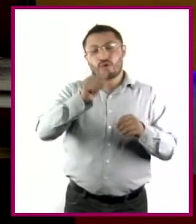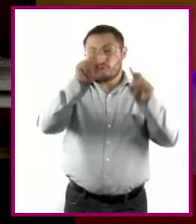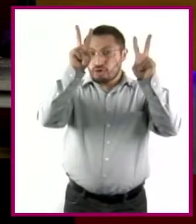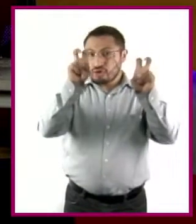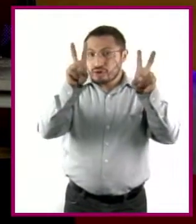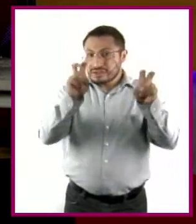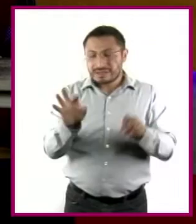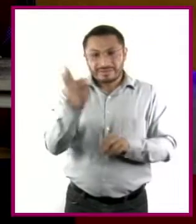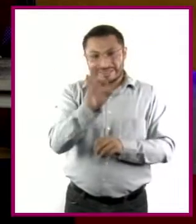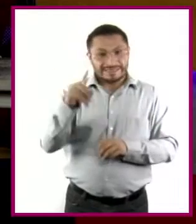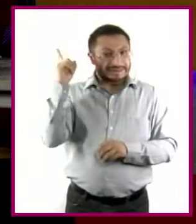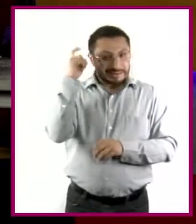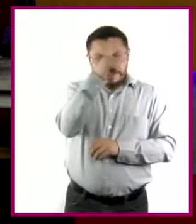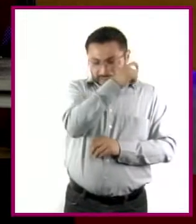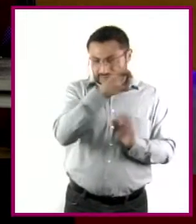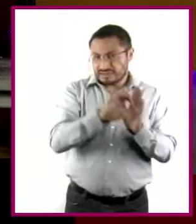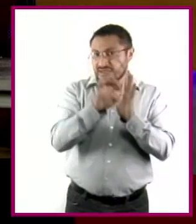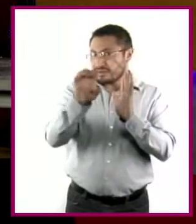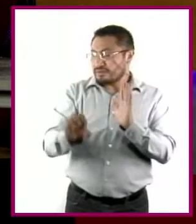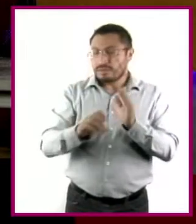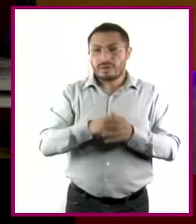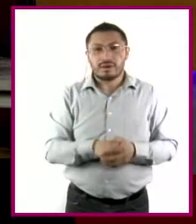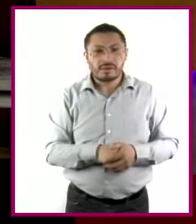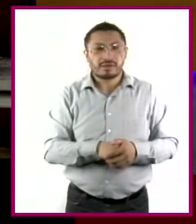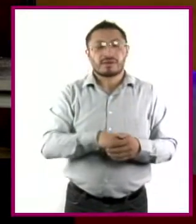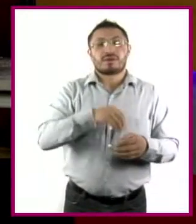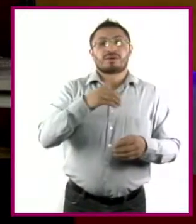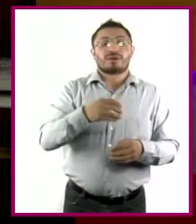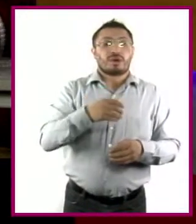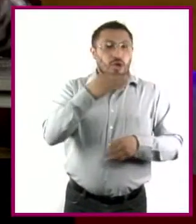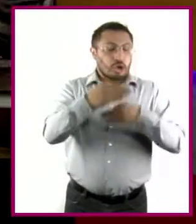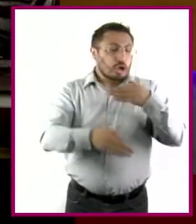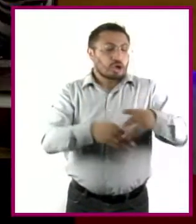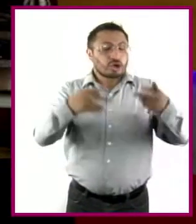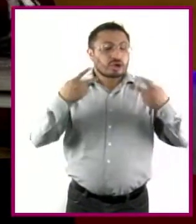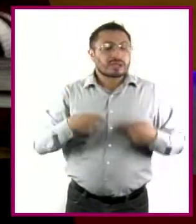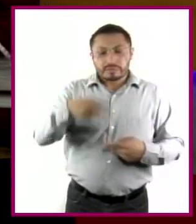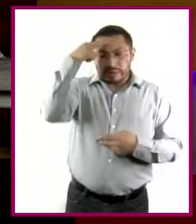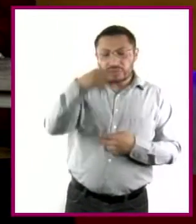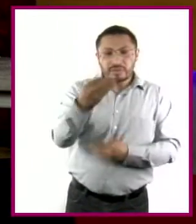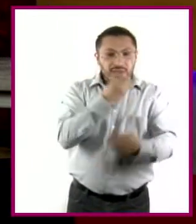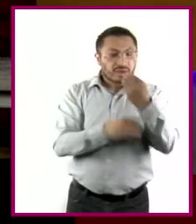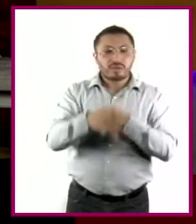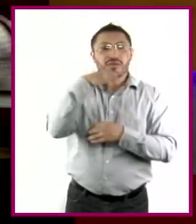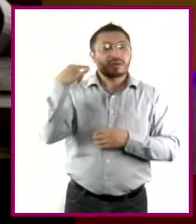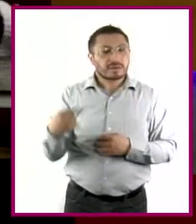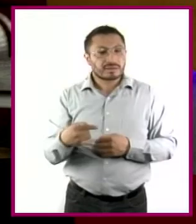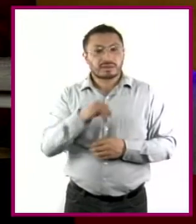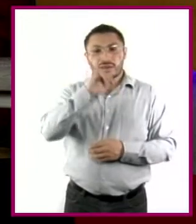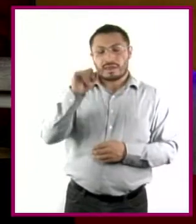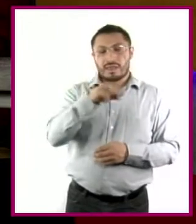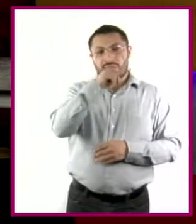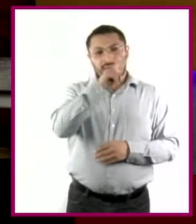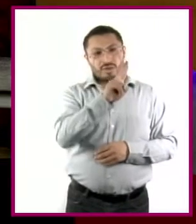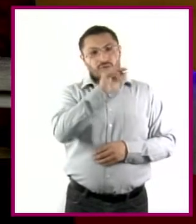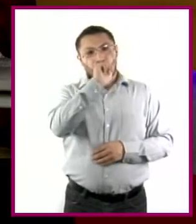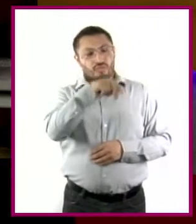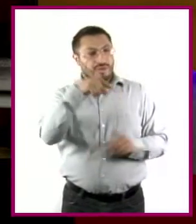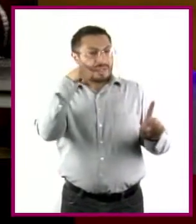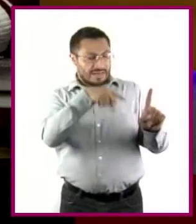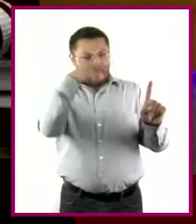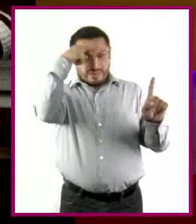no serlo. Por ejemplo, decir, todos los mexicanos comen picante. Juan es mexicano, entonces le gusta comer